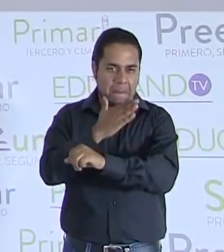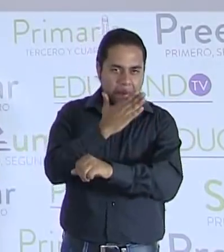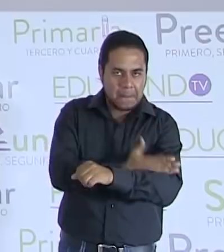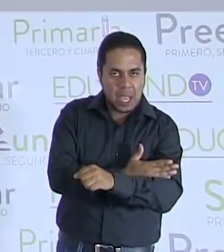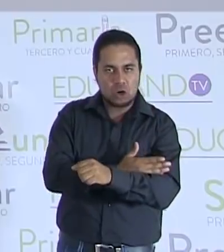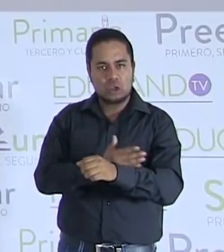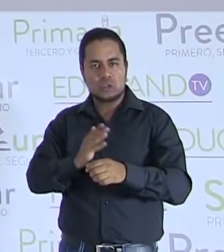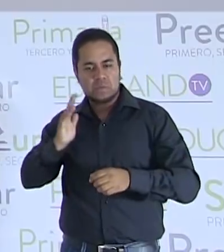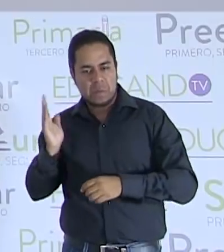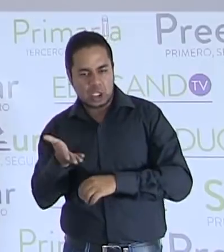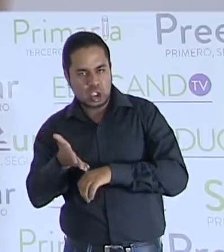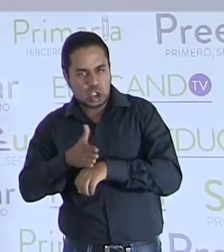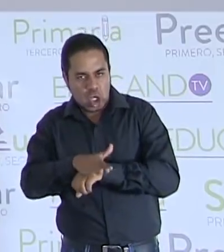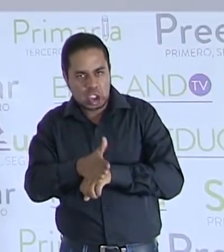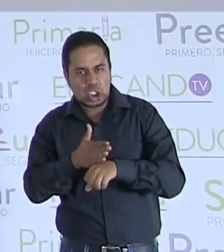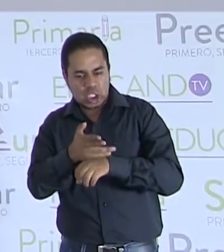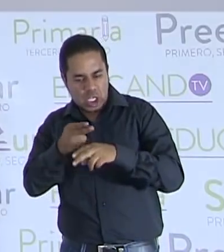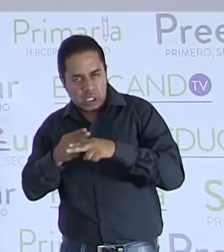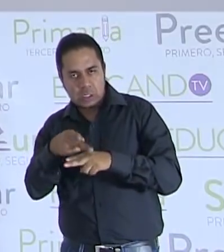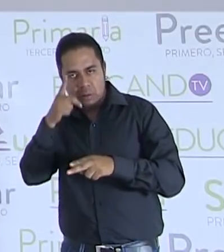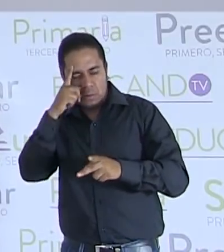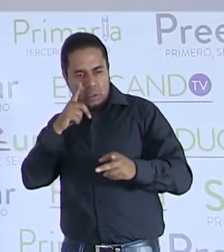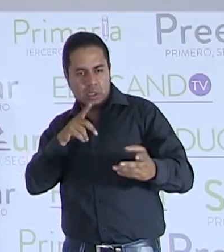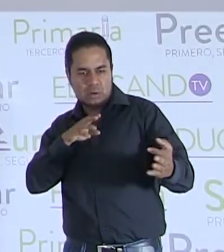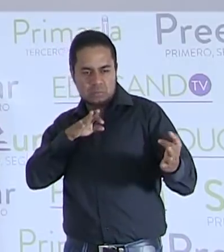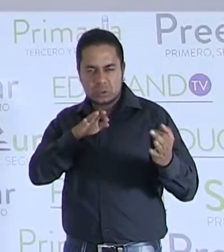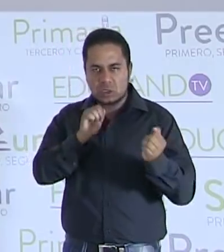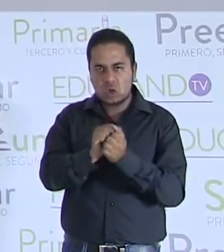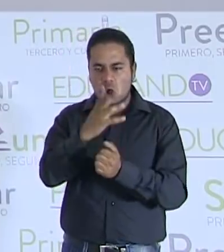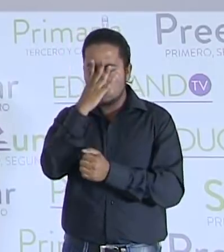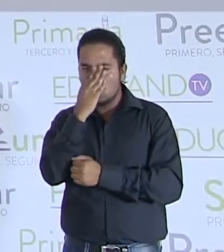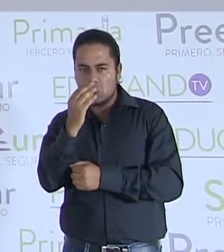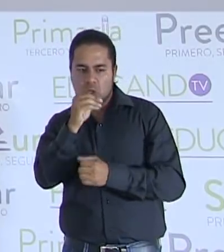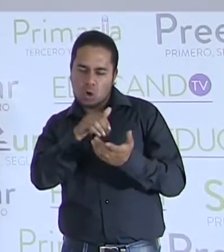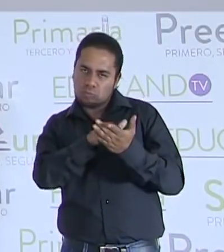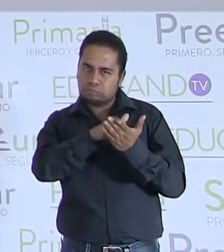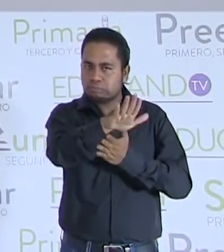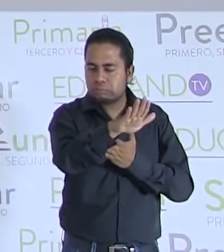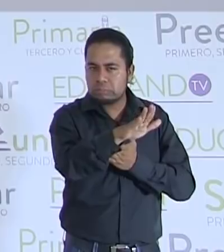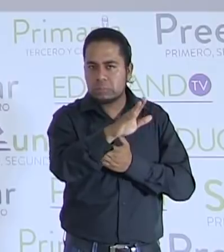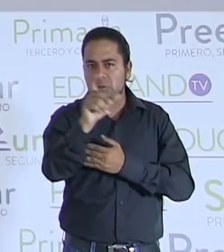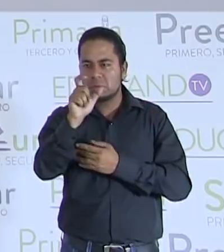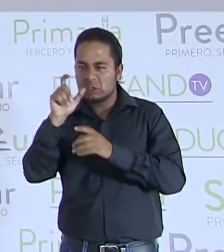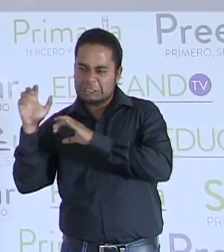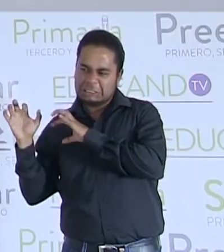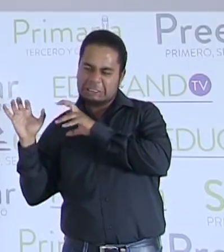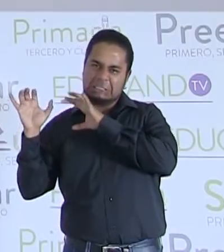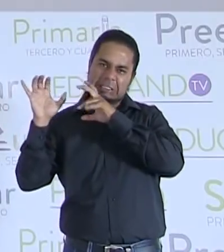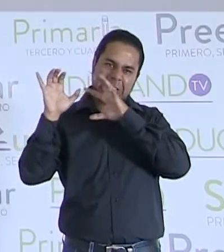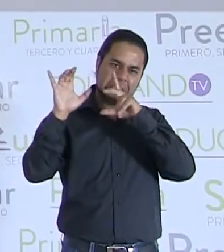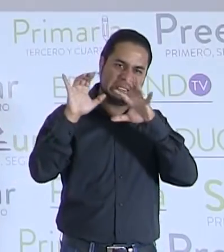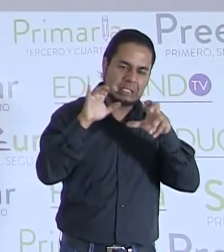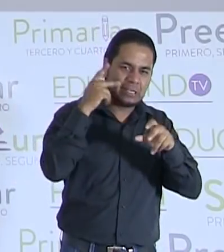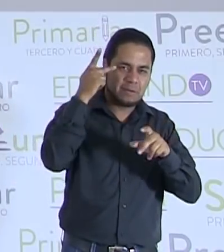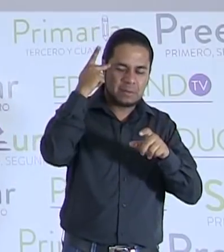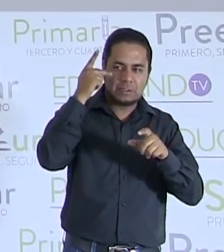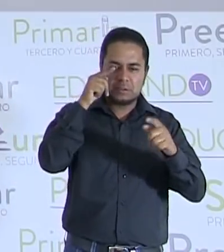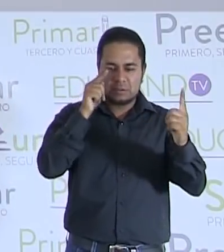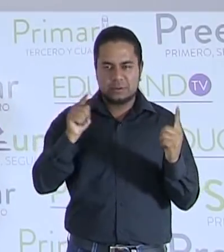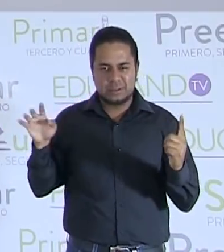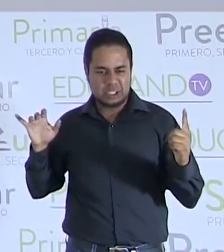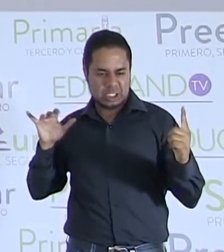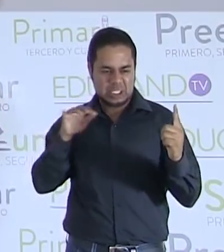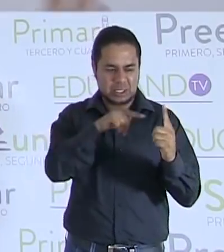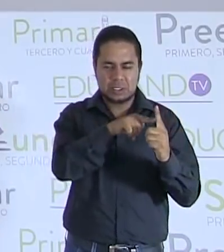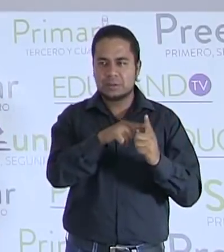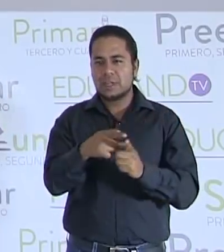palos y machetes para poder defenderse del coyote o ahuyentar el coyote, y cuando llegaban junto al pastorcito, pues